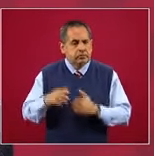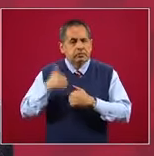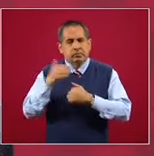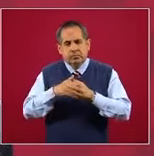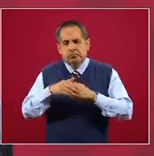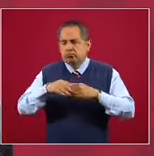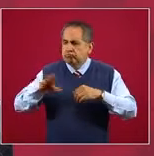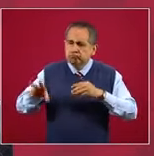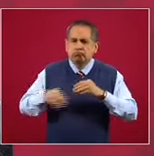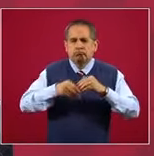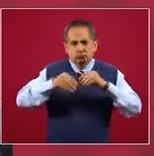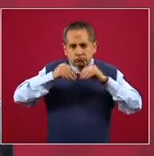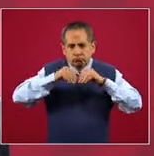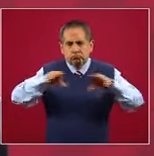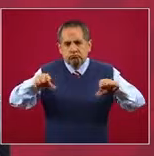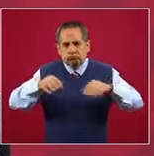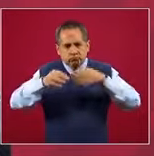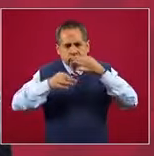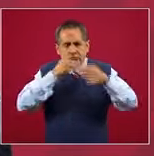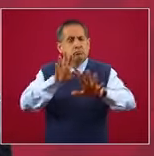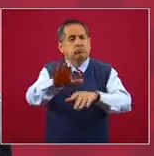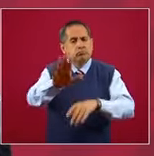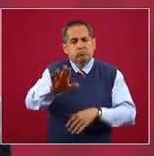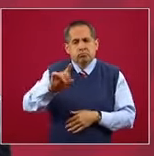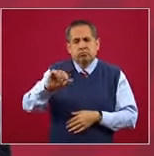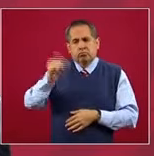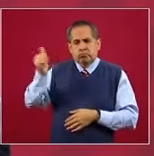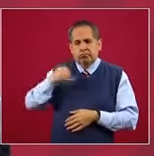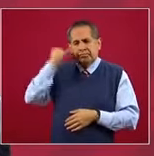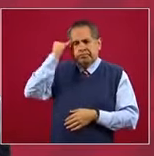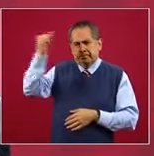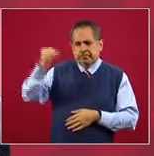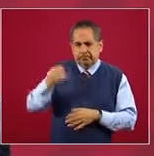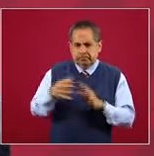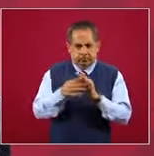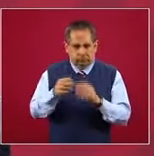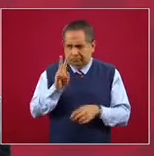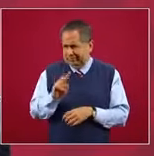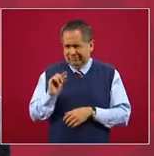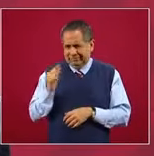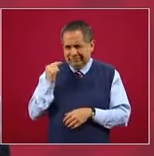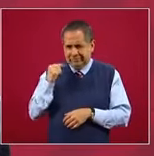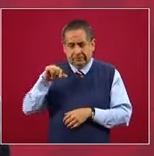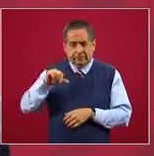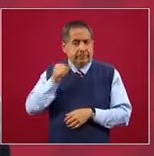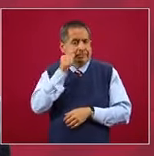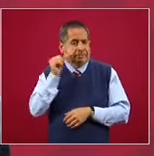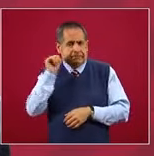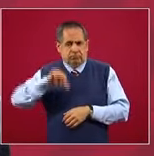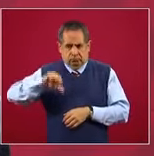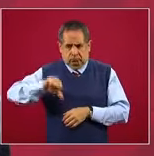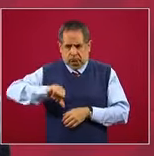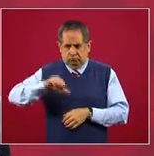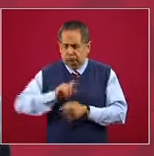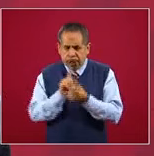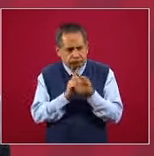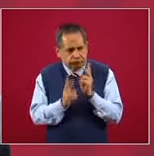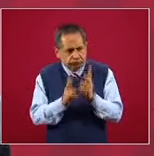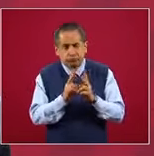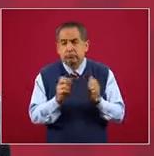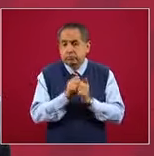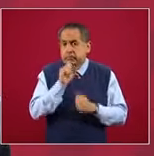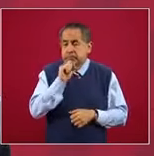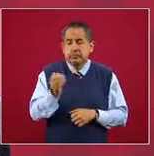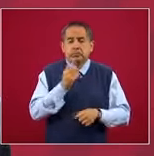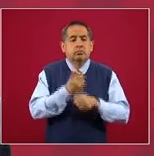incorporando estos mensajes. Bueno, platico otra que también me interesa comentar en tiempo real. Todo esto fue a lo largo del día de hoy. También tuve